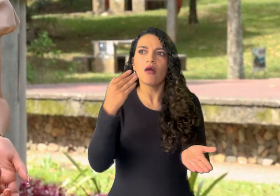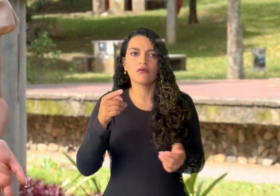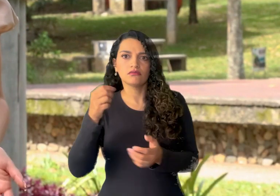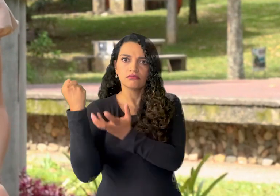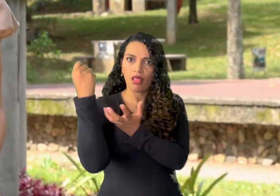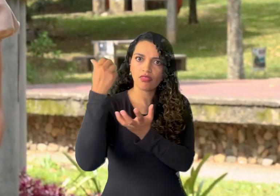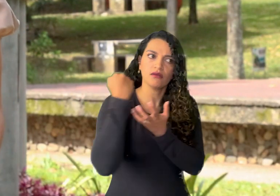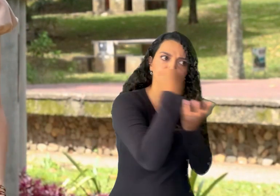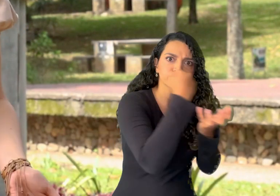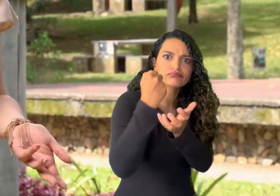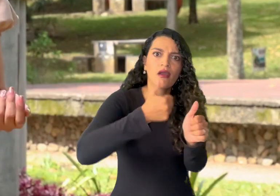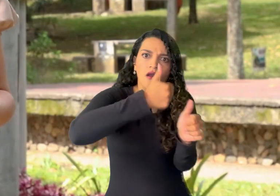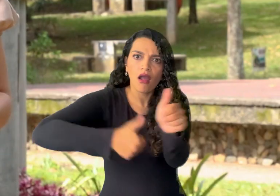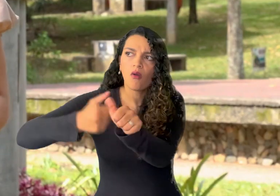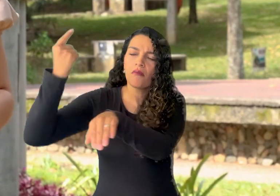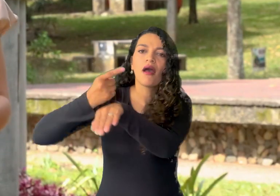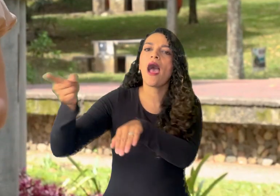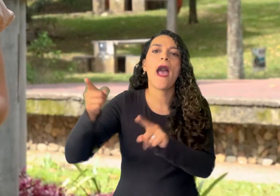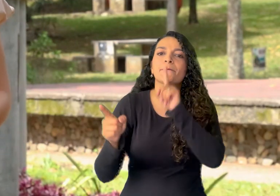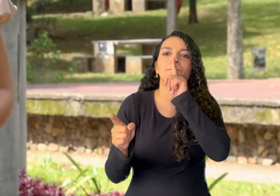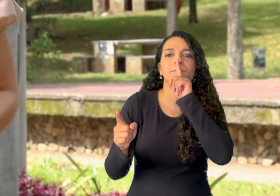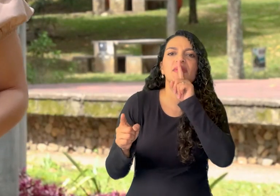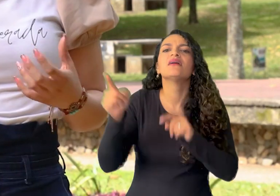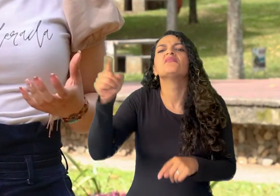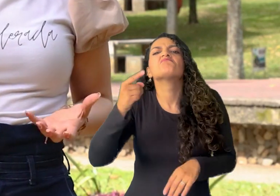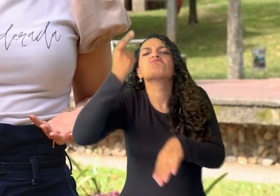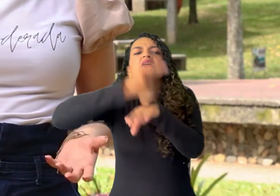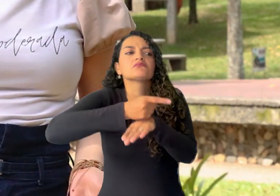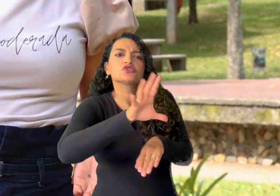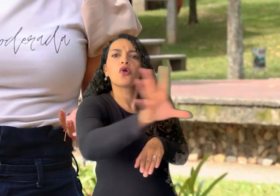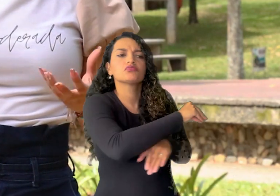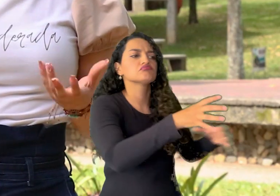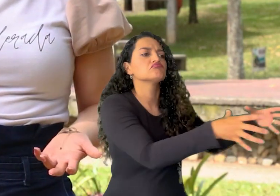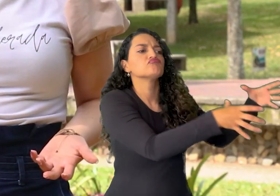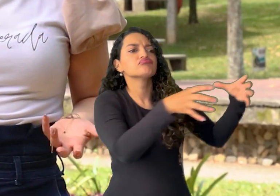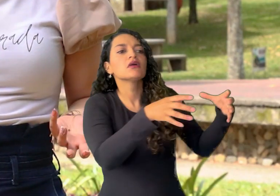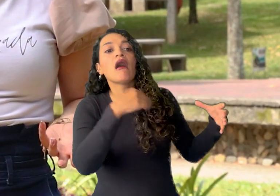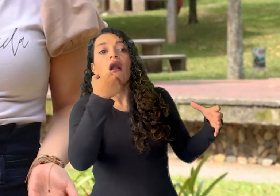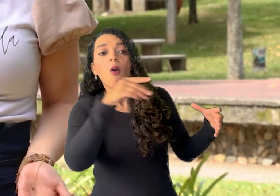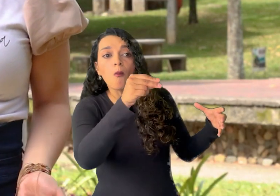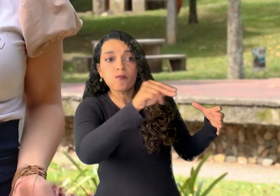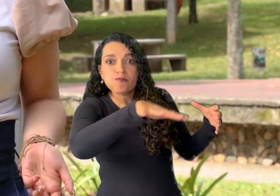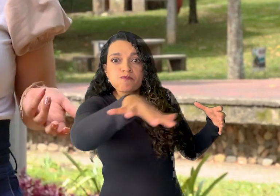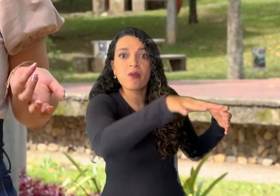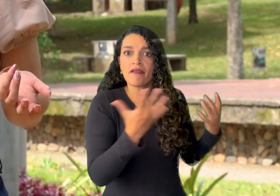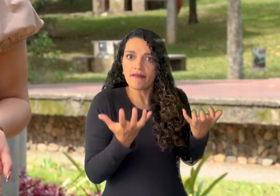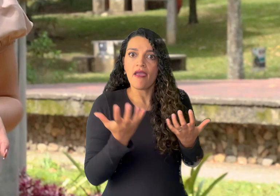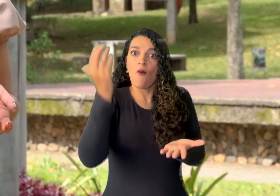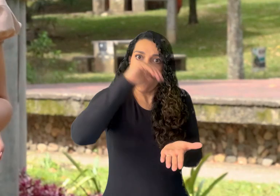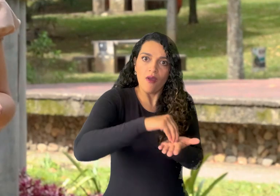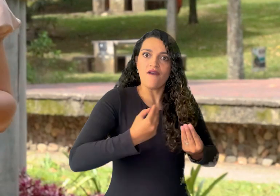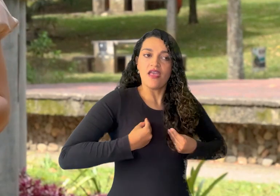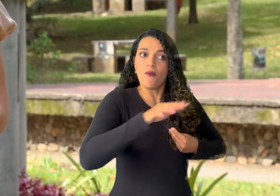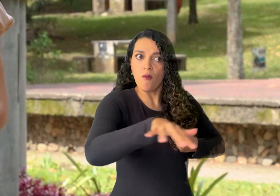habían sido desplazadas. En su lugar, optó por declarar una reparación colectiva en la que ocupó